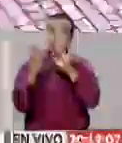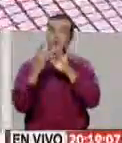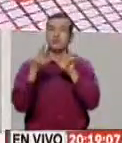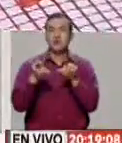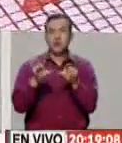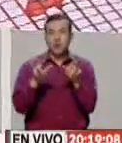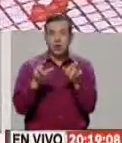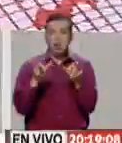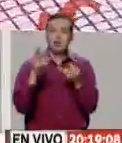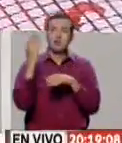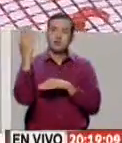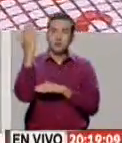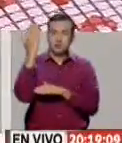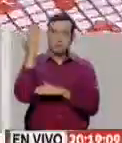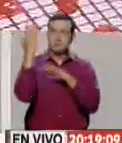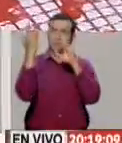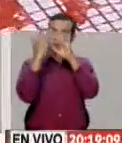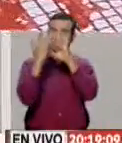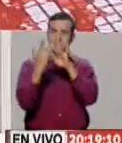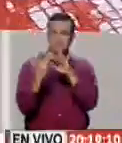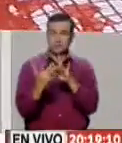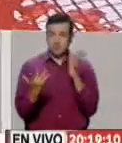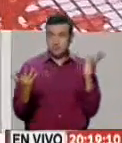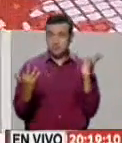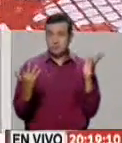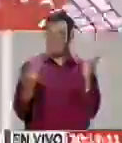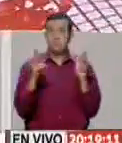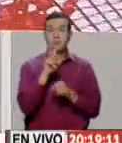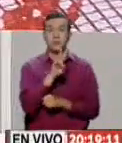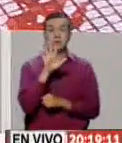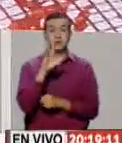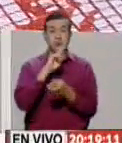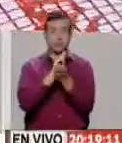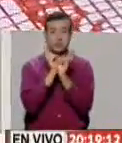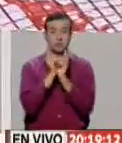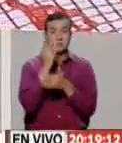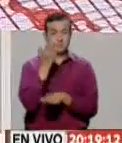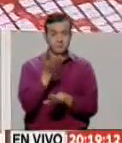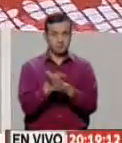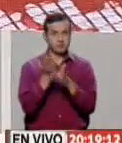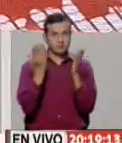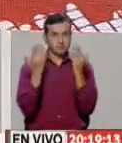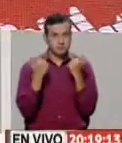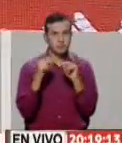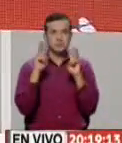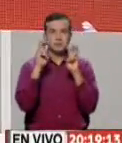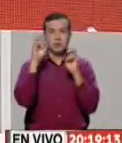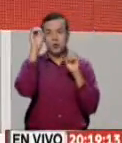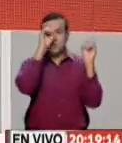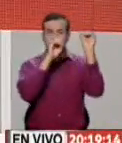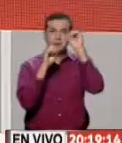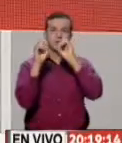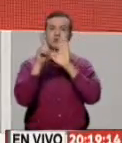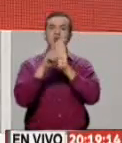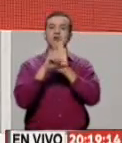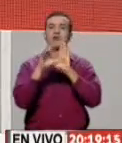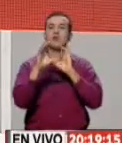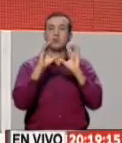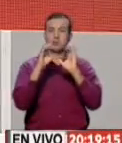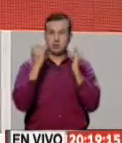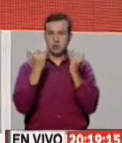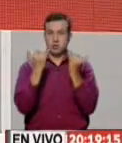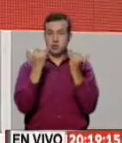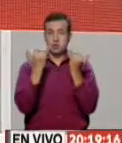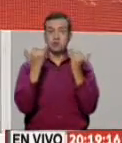de frecuencias radioeléctricas. Esta y otras 25 reformas fueron planteadas en el veto a la ley de comunicación enviada